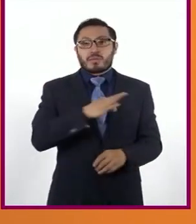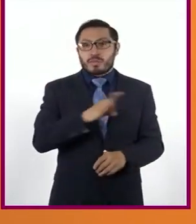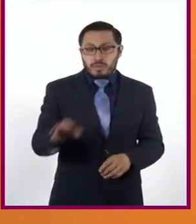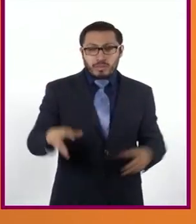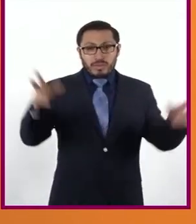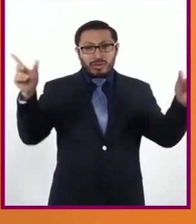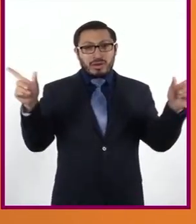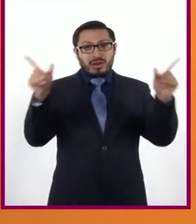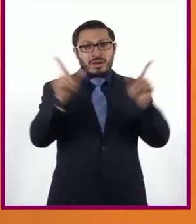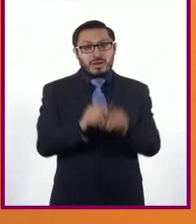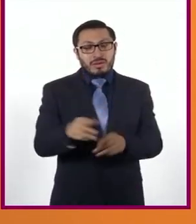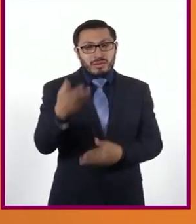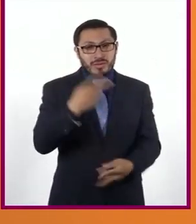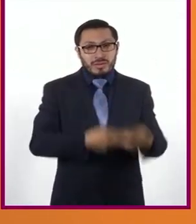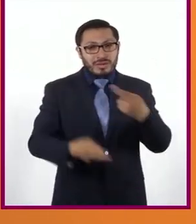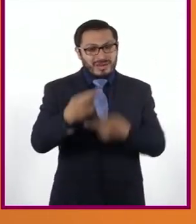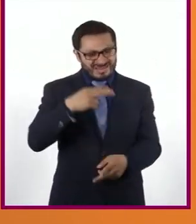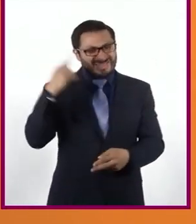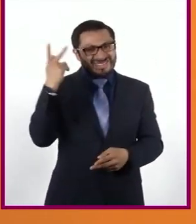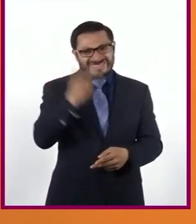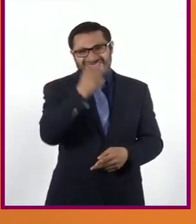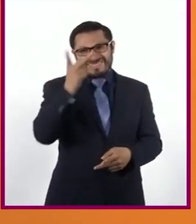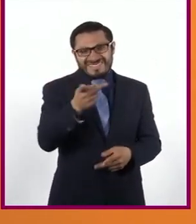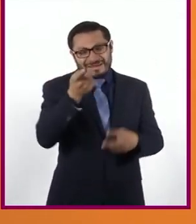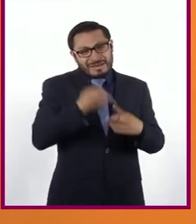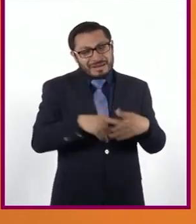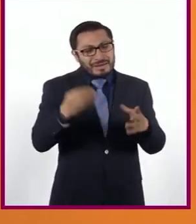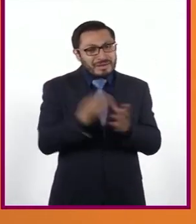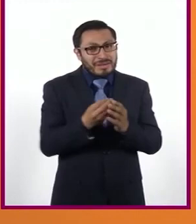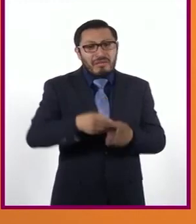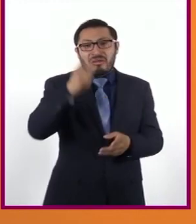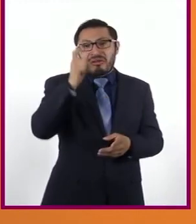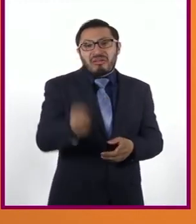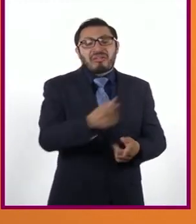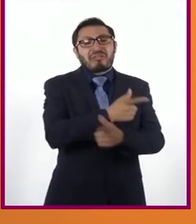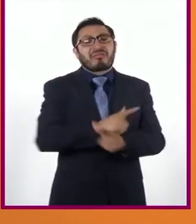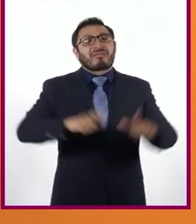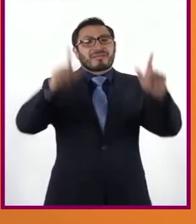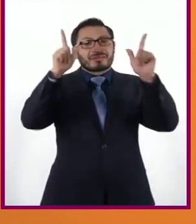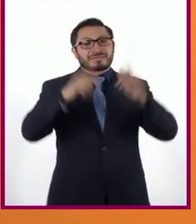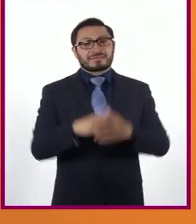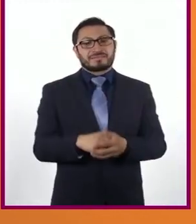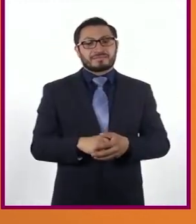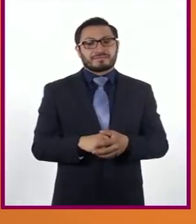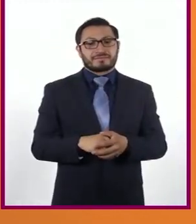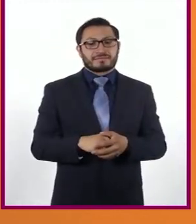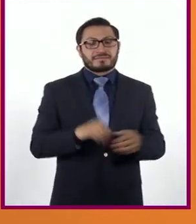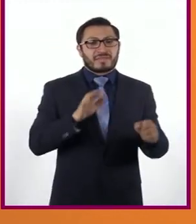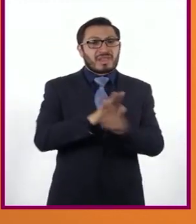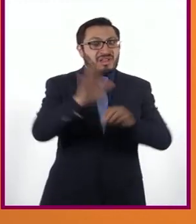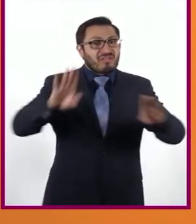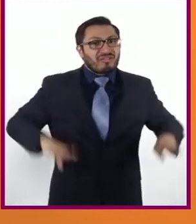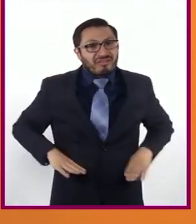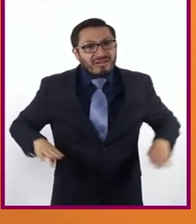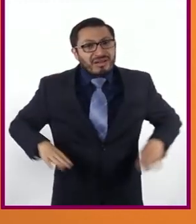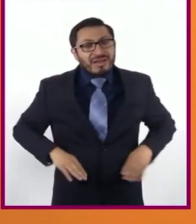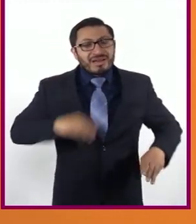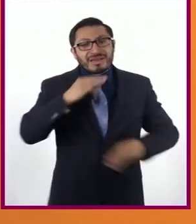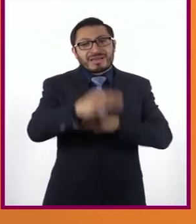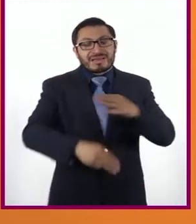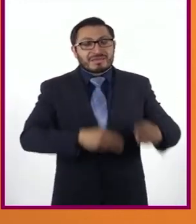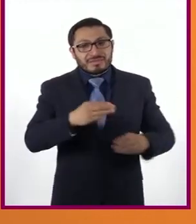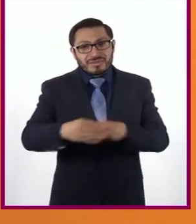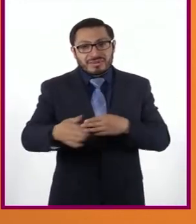las preguntas que hicimos al inicio de la sesión. ¿Qué es el liberalismo? ¿Qué características del mundo de